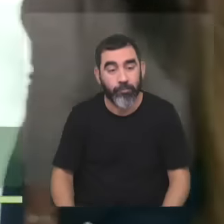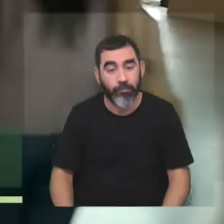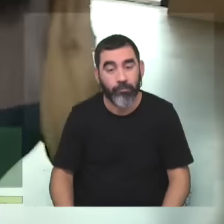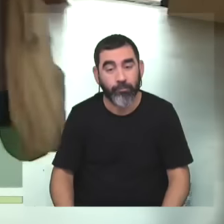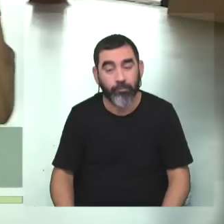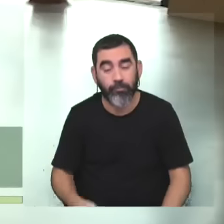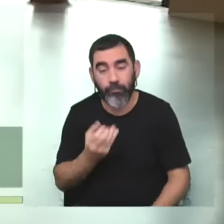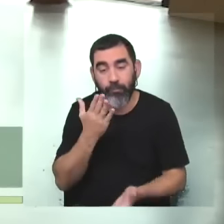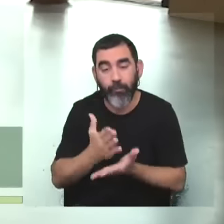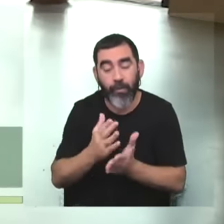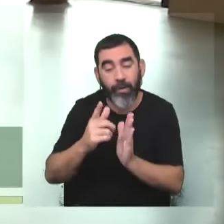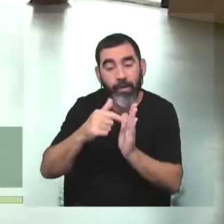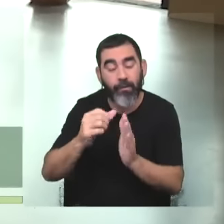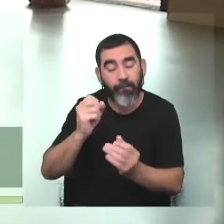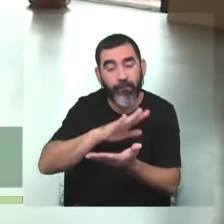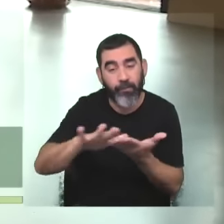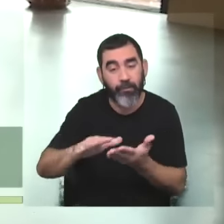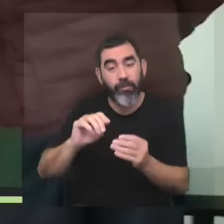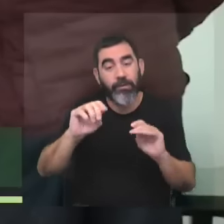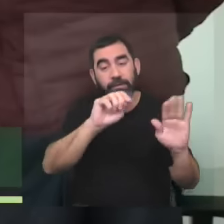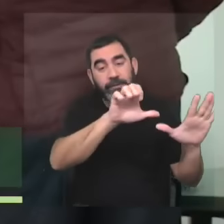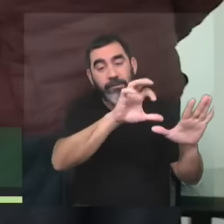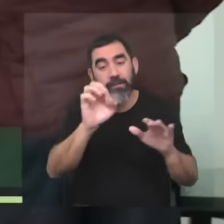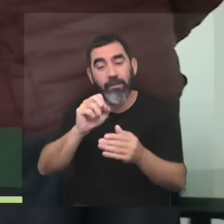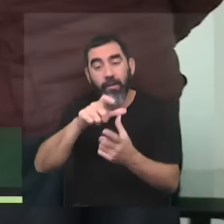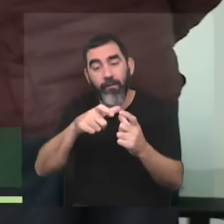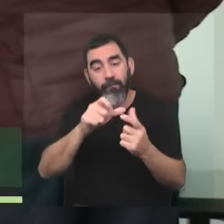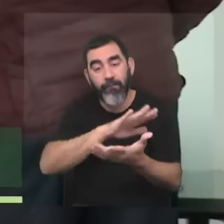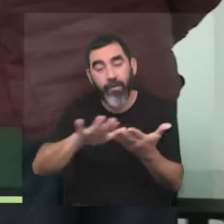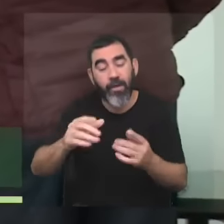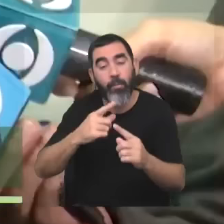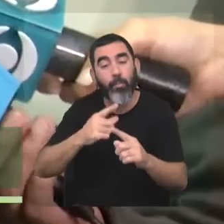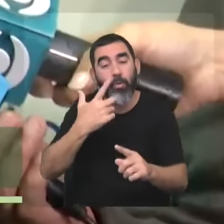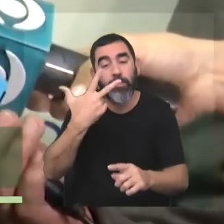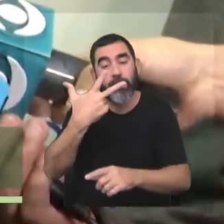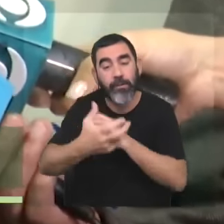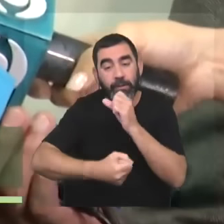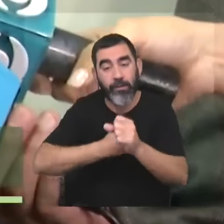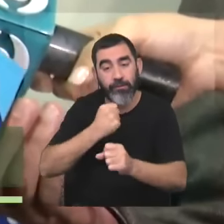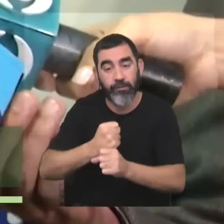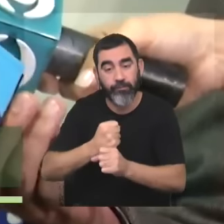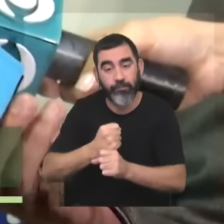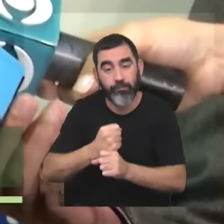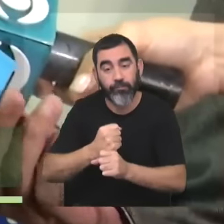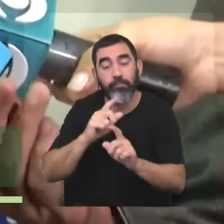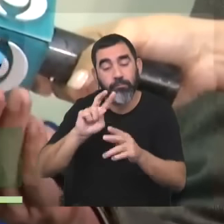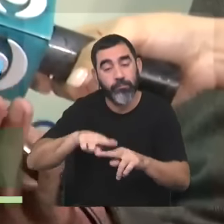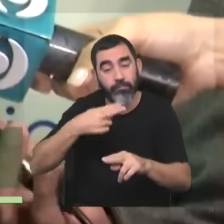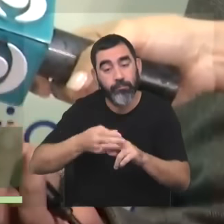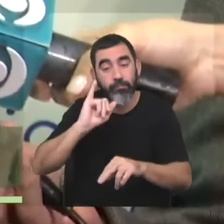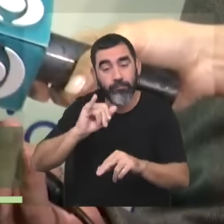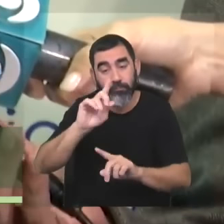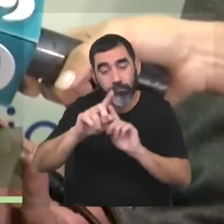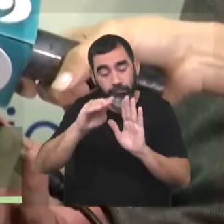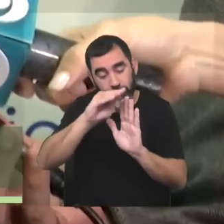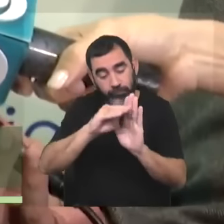subsidiados sus alquileres esto van a ser 600 becas a lo largo de 3 años eh Por supuesto sujetas a Ren en la medida que se cumplen un